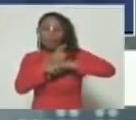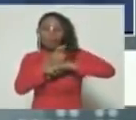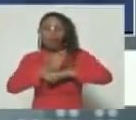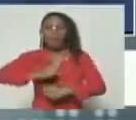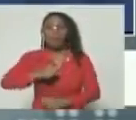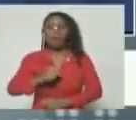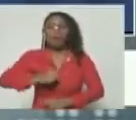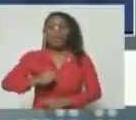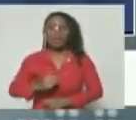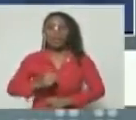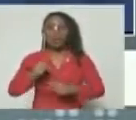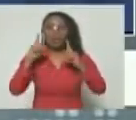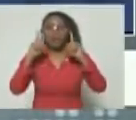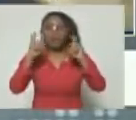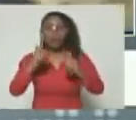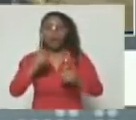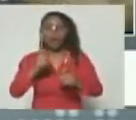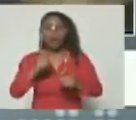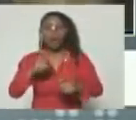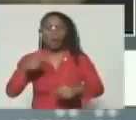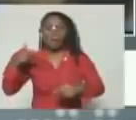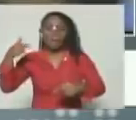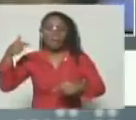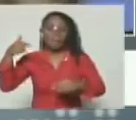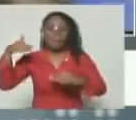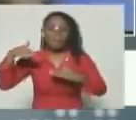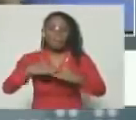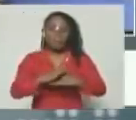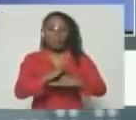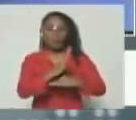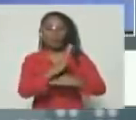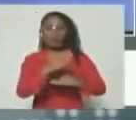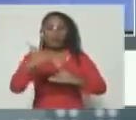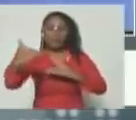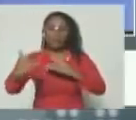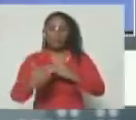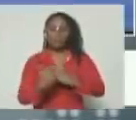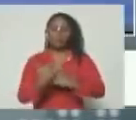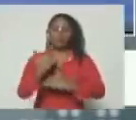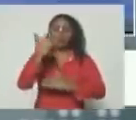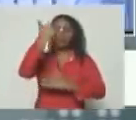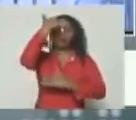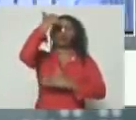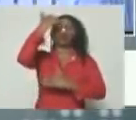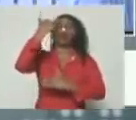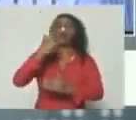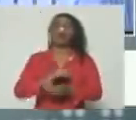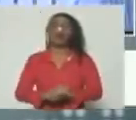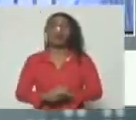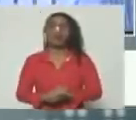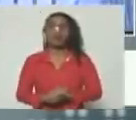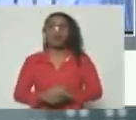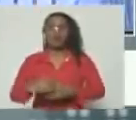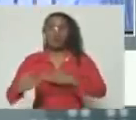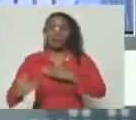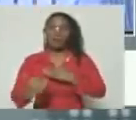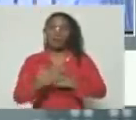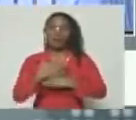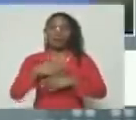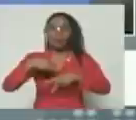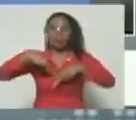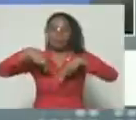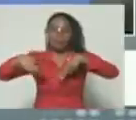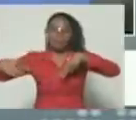policía. La bala pegó en el piso y el resto le vino y le reventó aquí la pierna y se